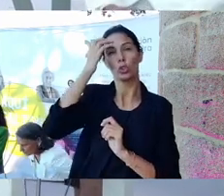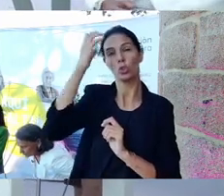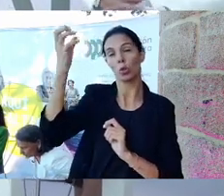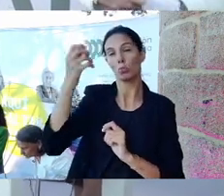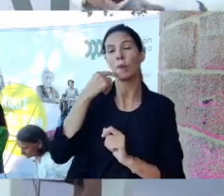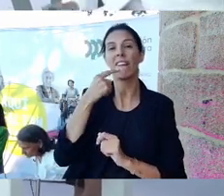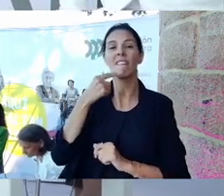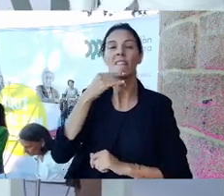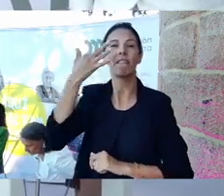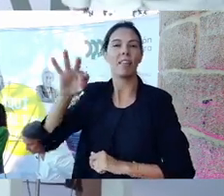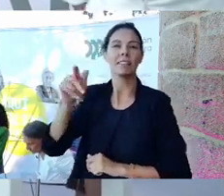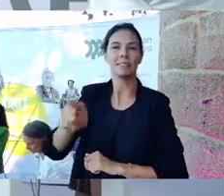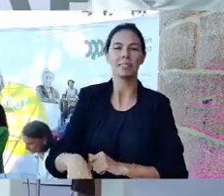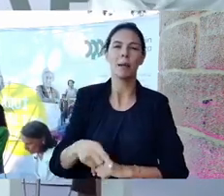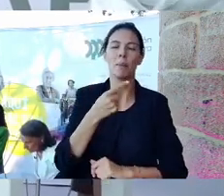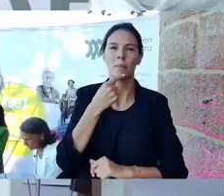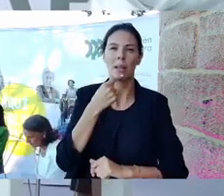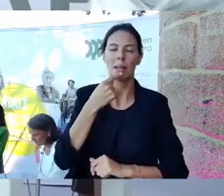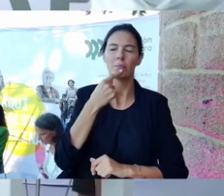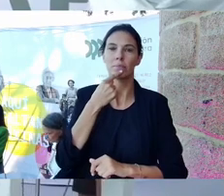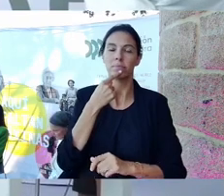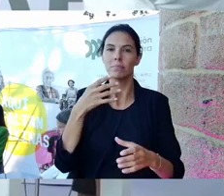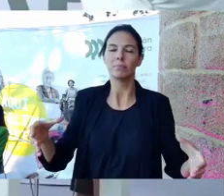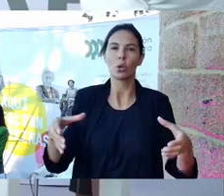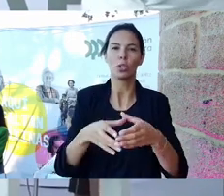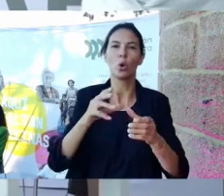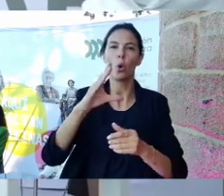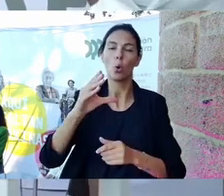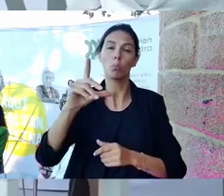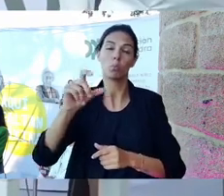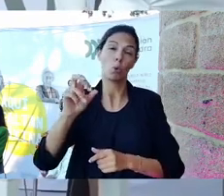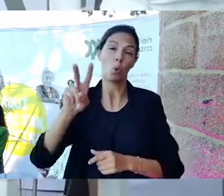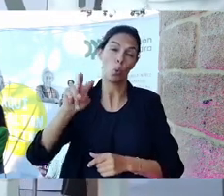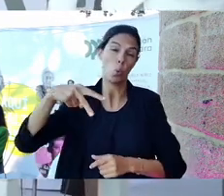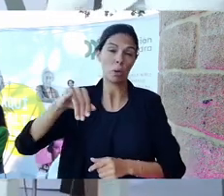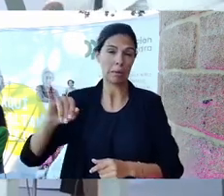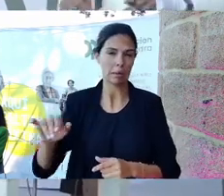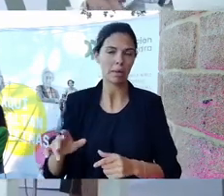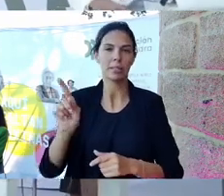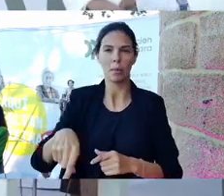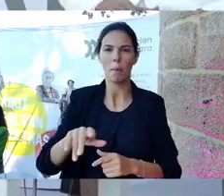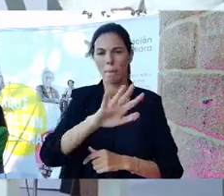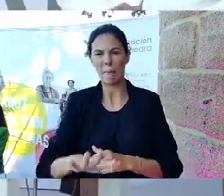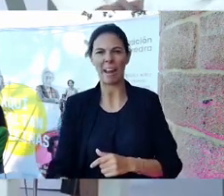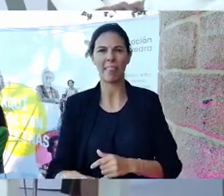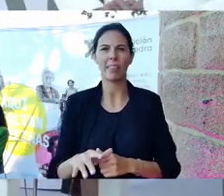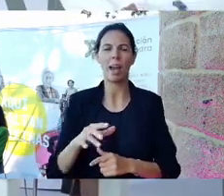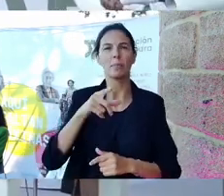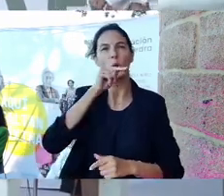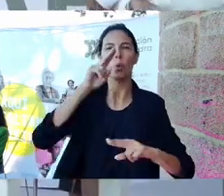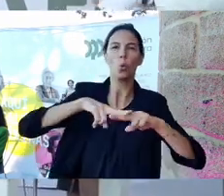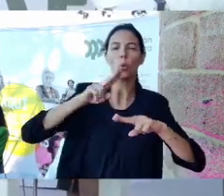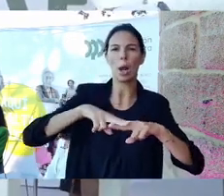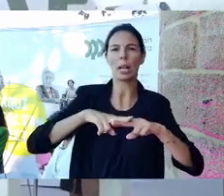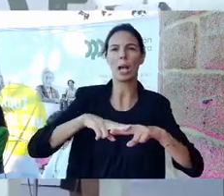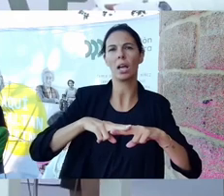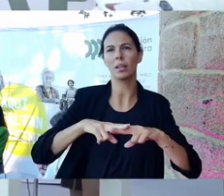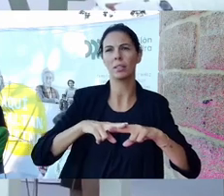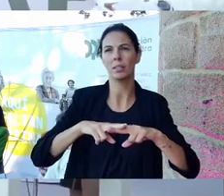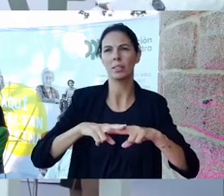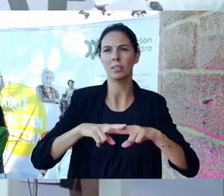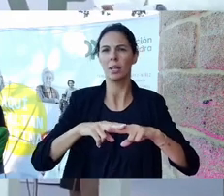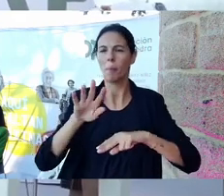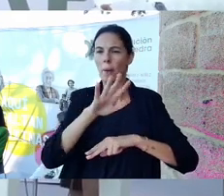coroa francesa, tamén ben emparentada co priorato de Cluny, e que, por tanto, bueno, pois parecía que